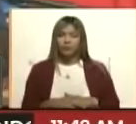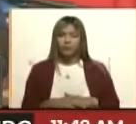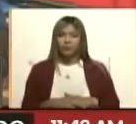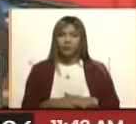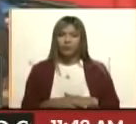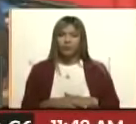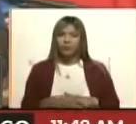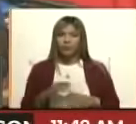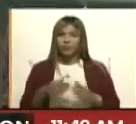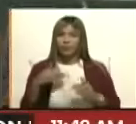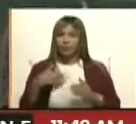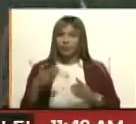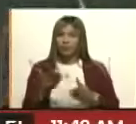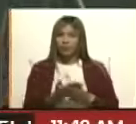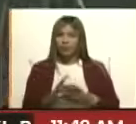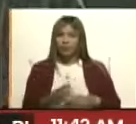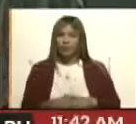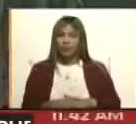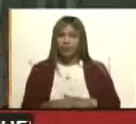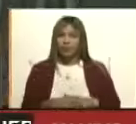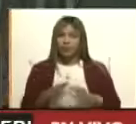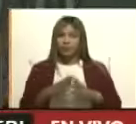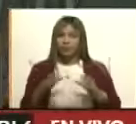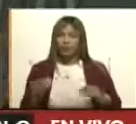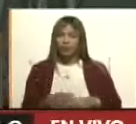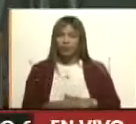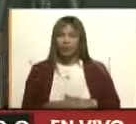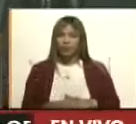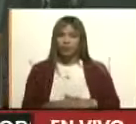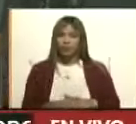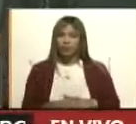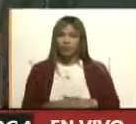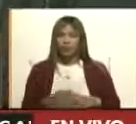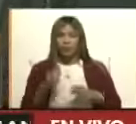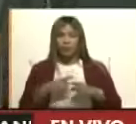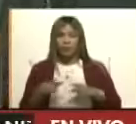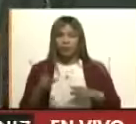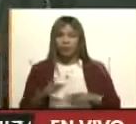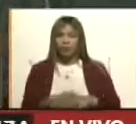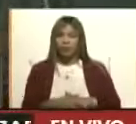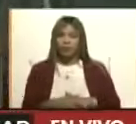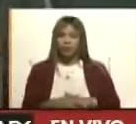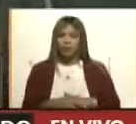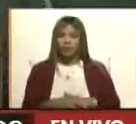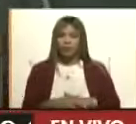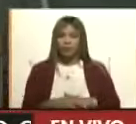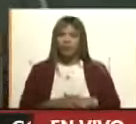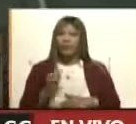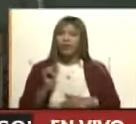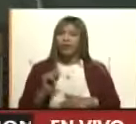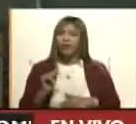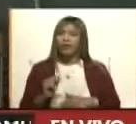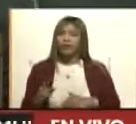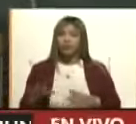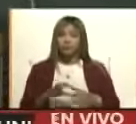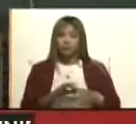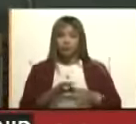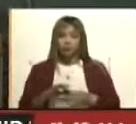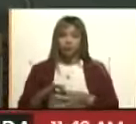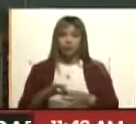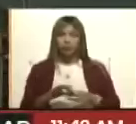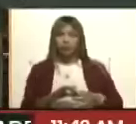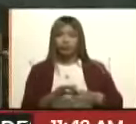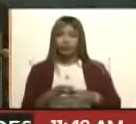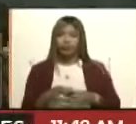en la carpeta, como dirían, todos. Pero este es el que va a unir de